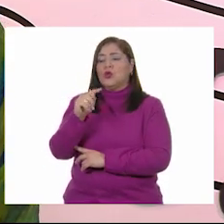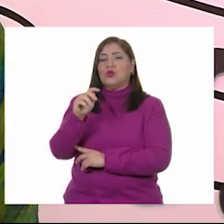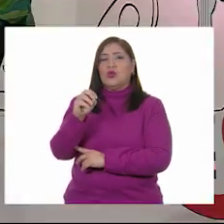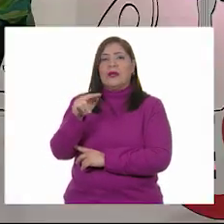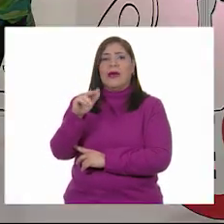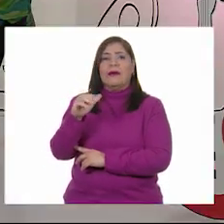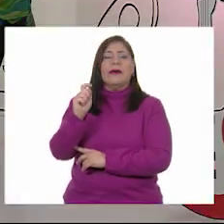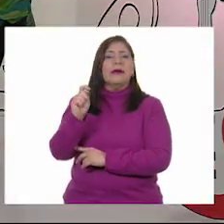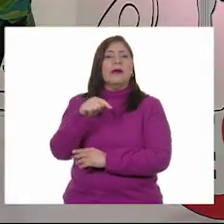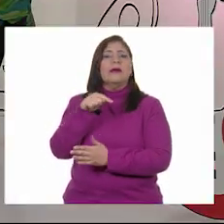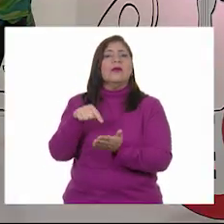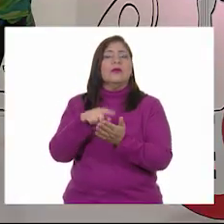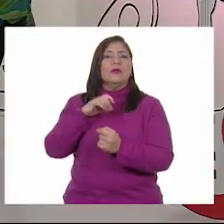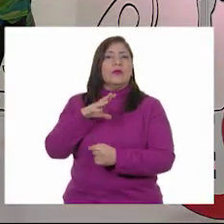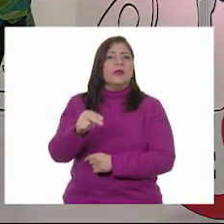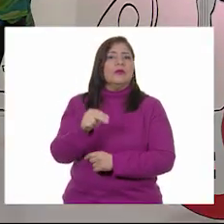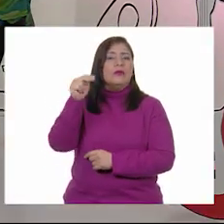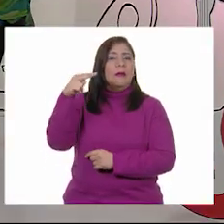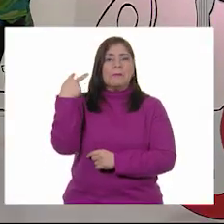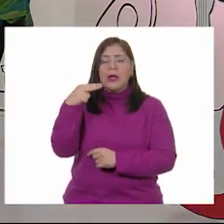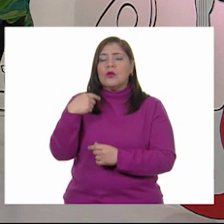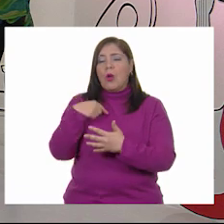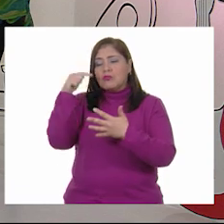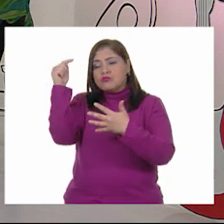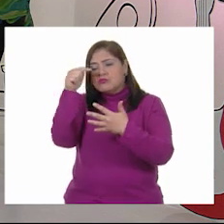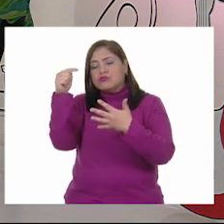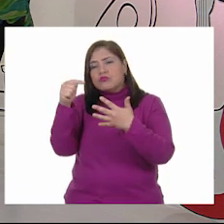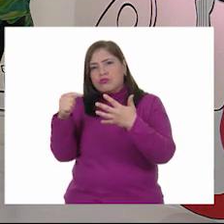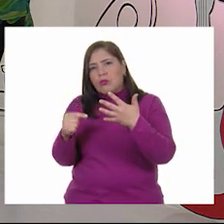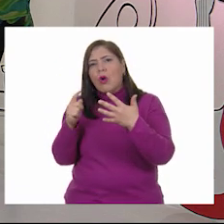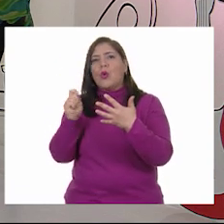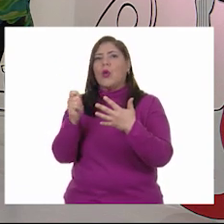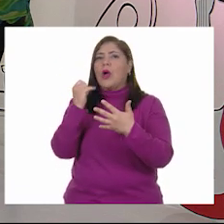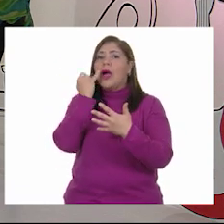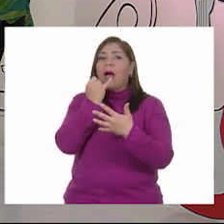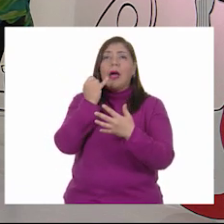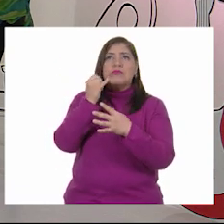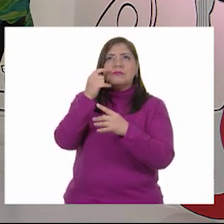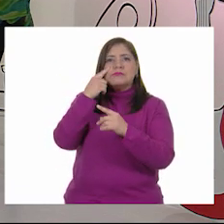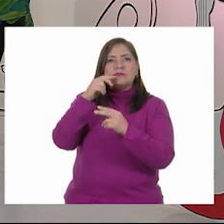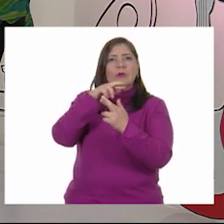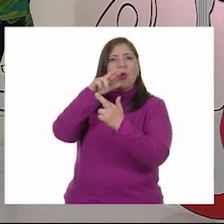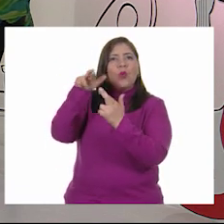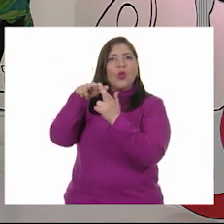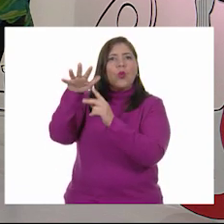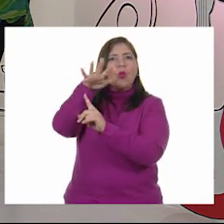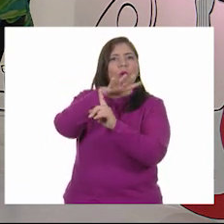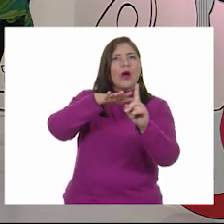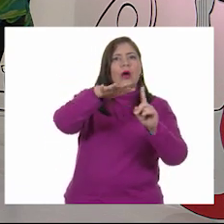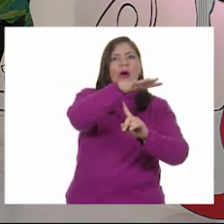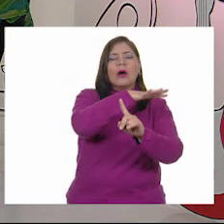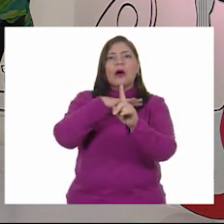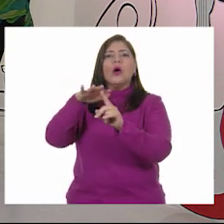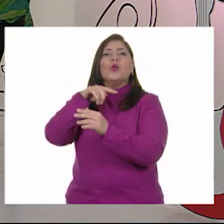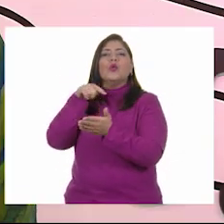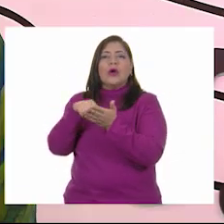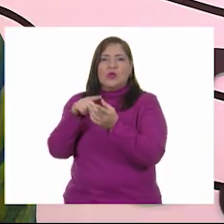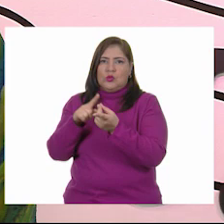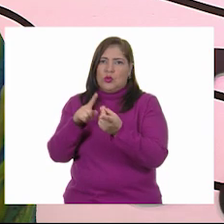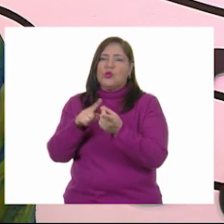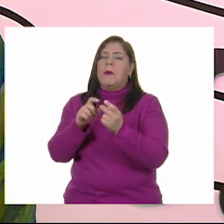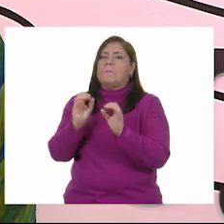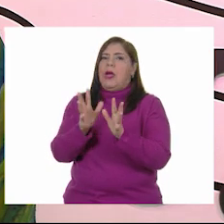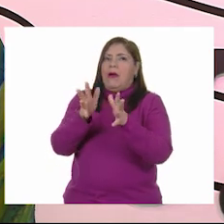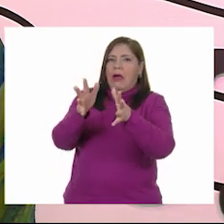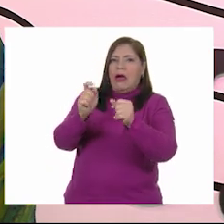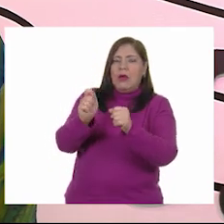Veracruz. Digo de dónde son, porque mismo en estos lugares, los idiomas indígenas,